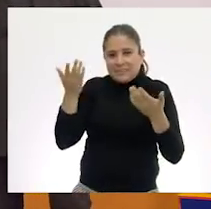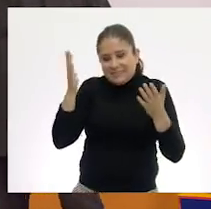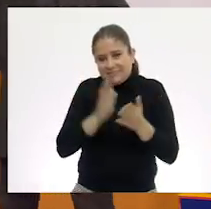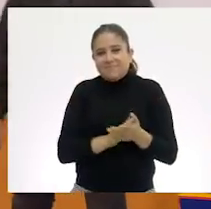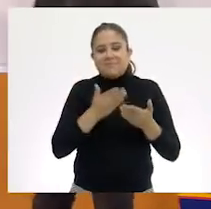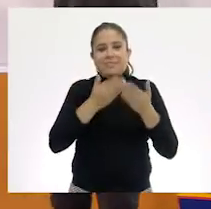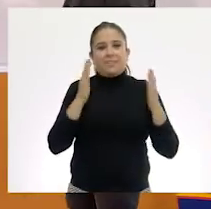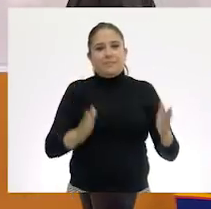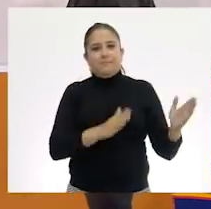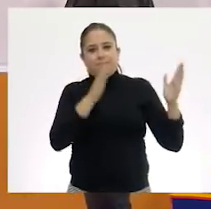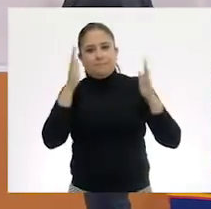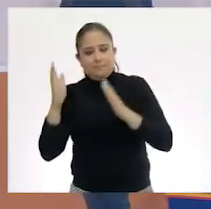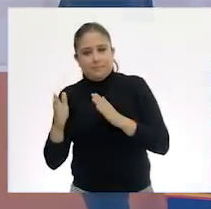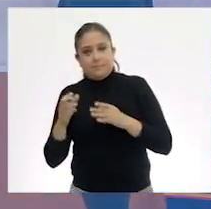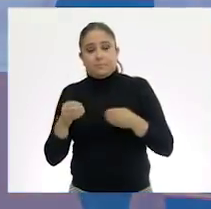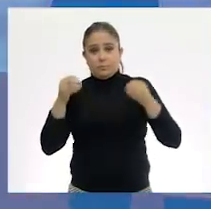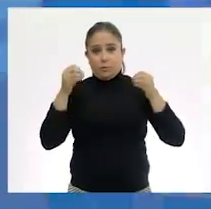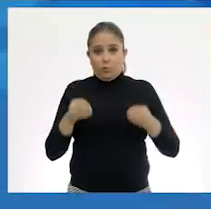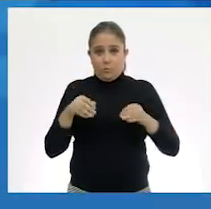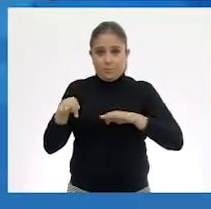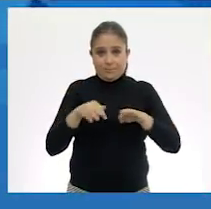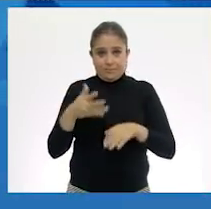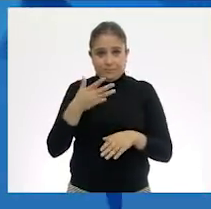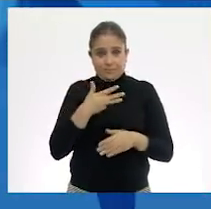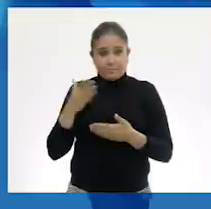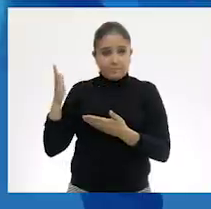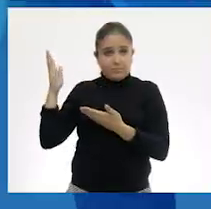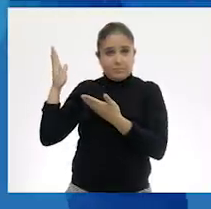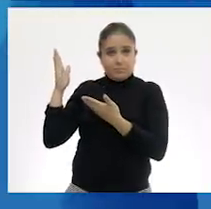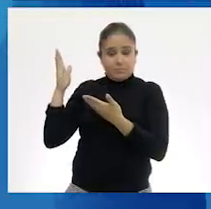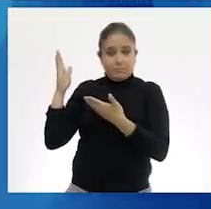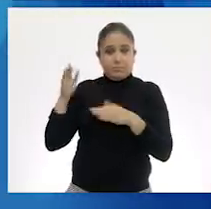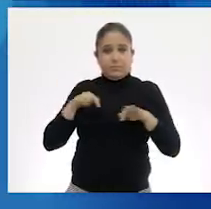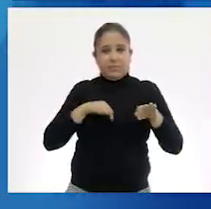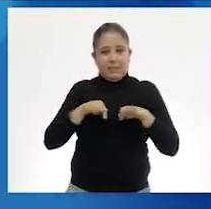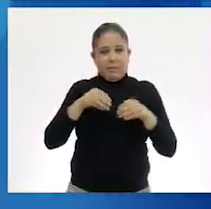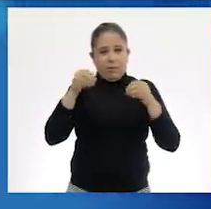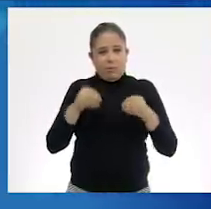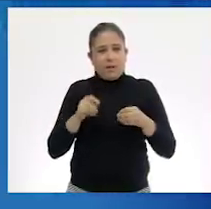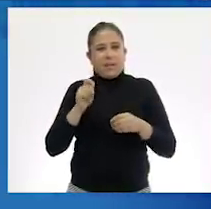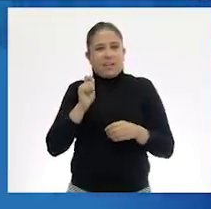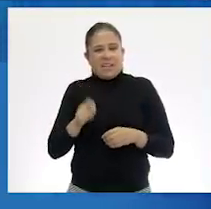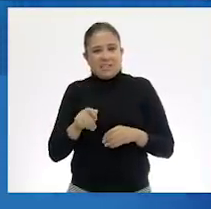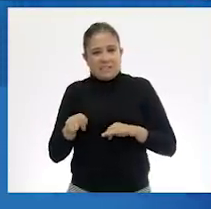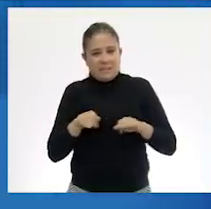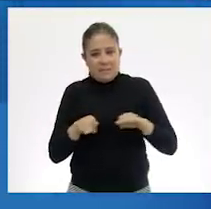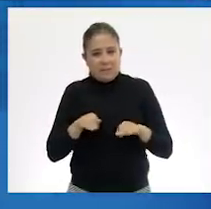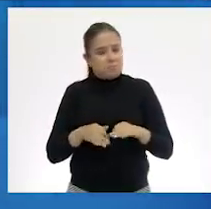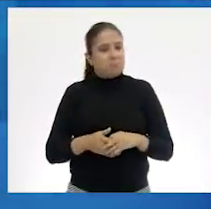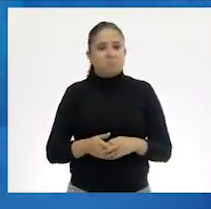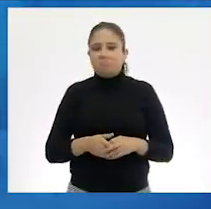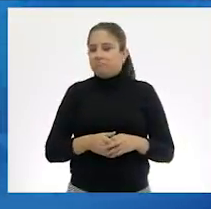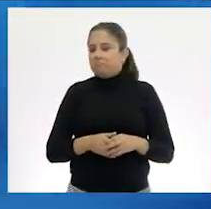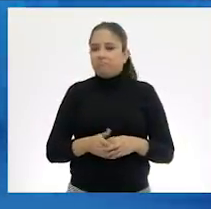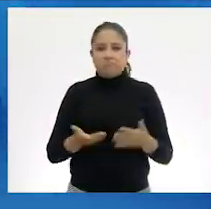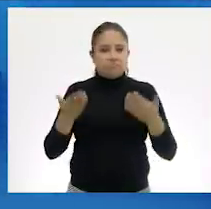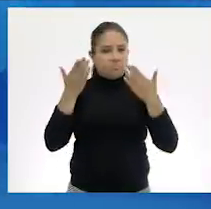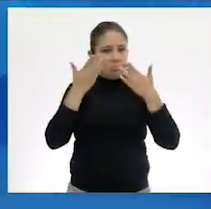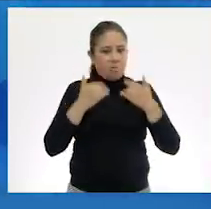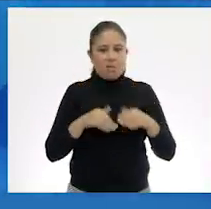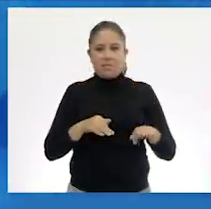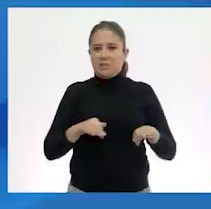siguiente. ¿Tienen ocupación? ¿Viene ahí en el directorio los datos de ocupación de los familiares? No, no viene la ocupación.